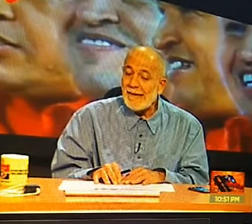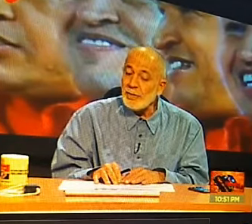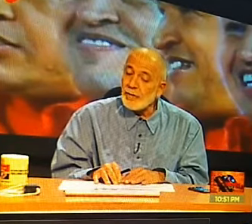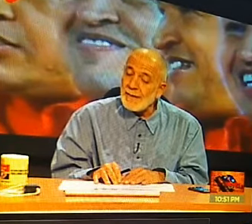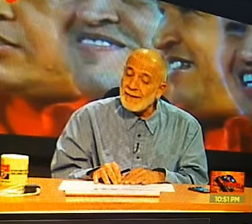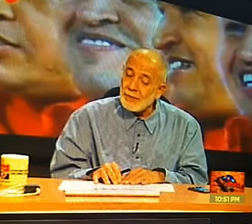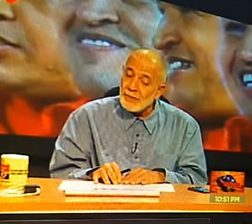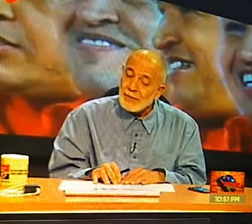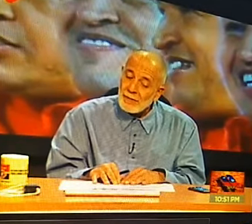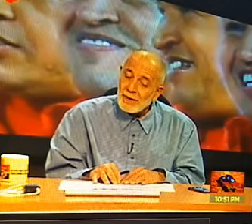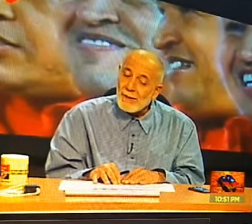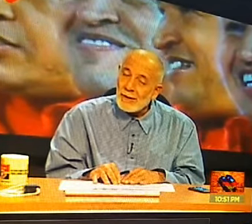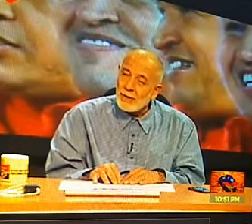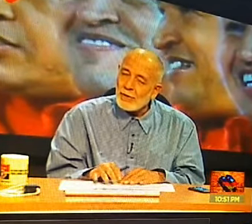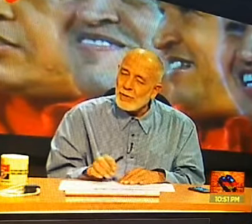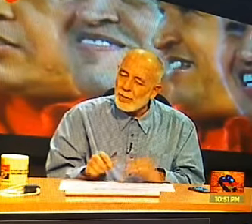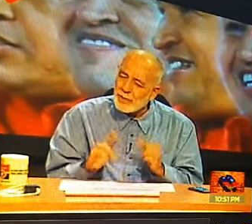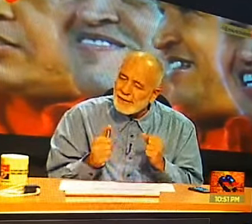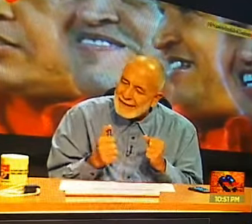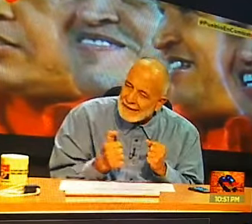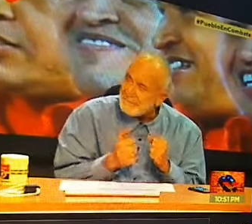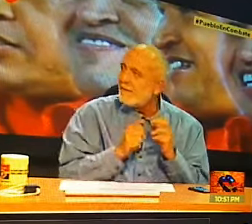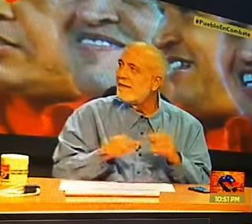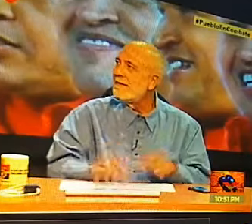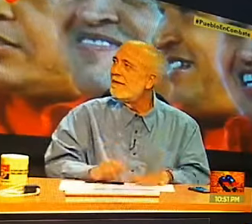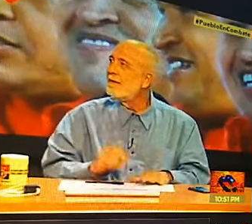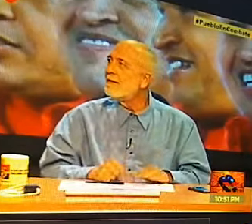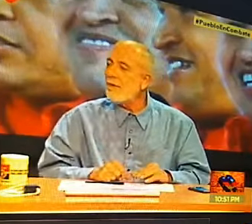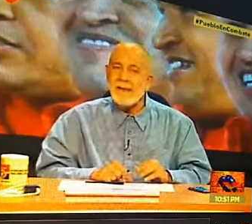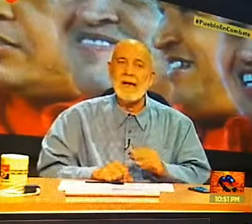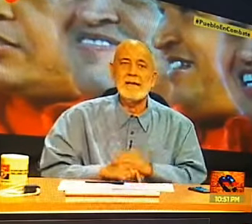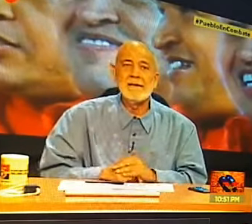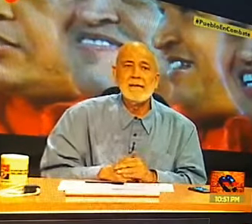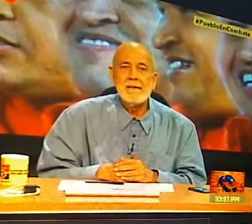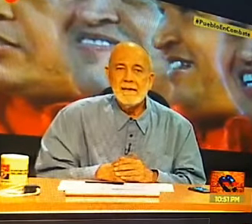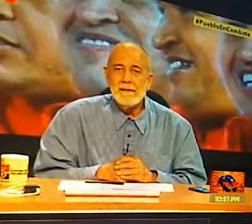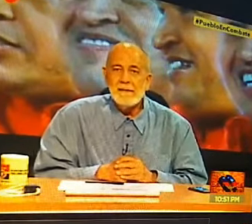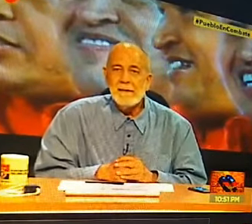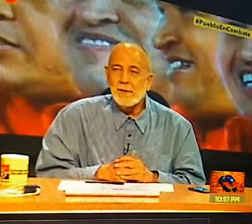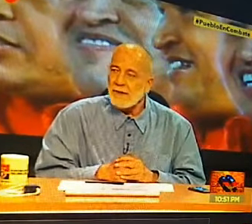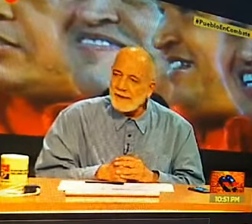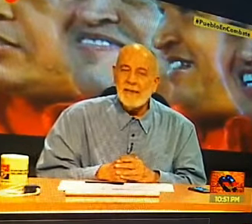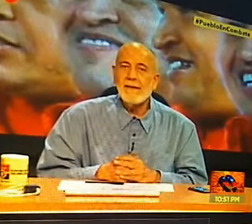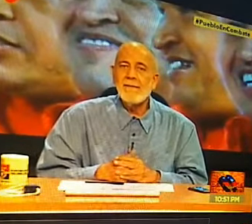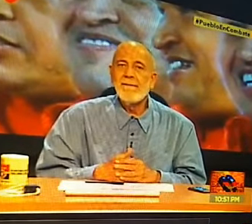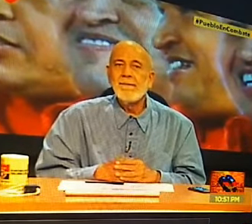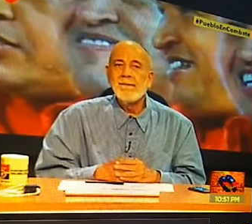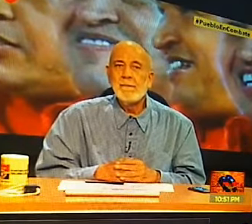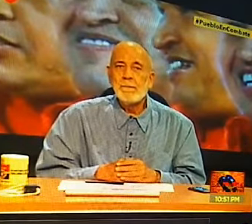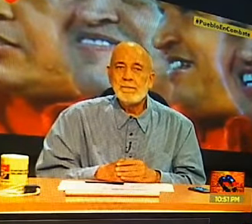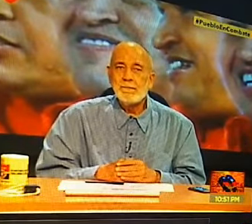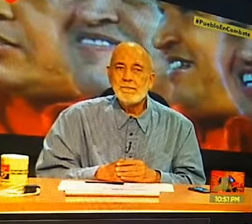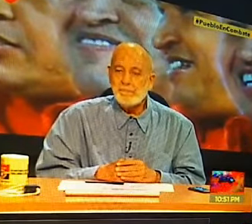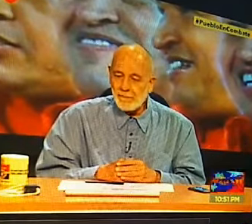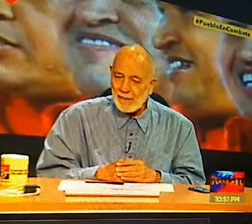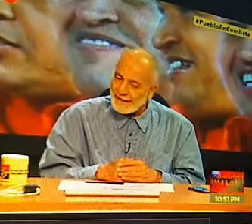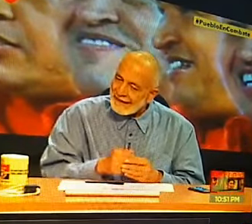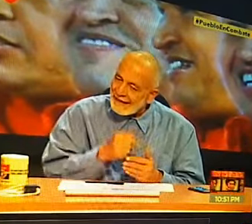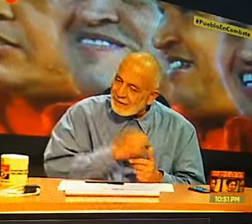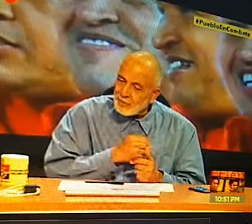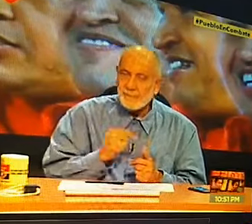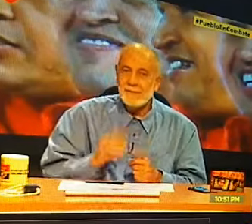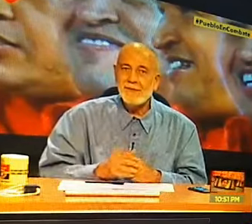A Chávez no solamente uno lo recuerda hoy con dolor porque no está. Eso es verdad. Porque no está. Pero está